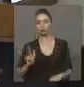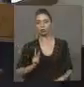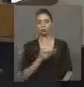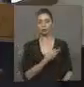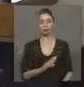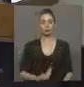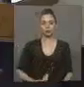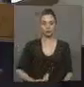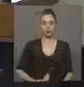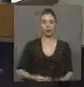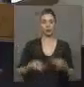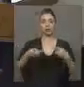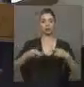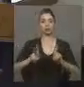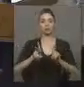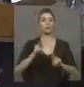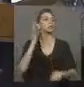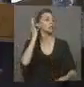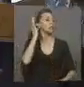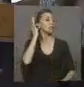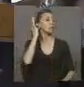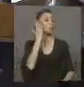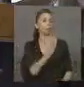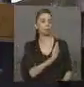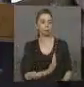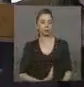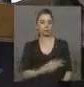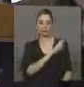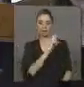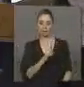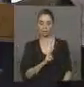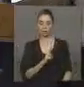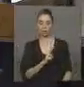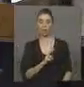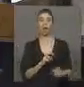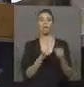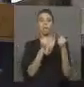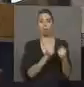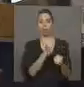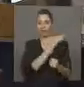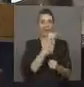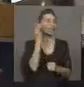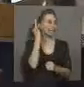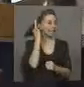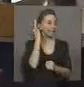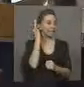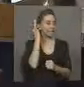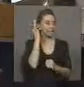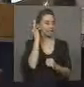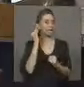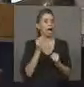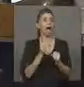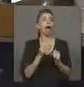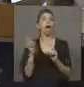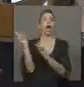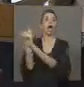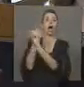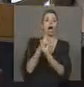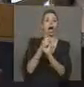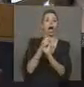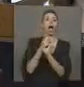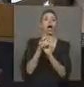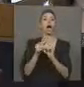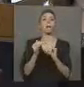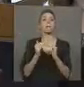presidente, se autoriza a la Presidenta de la República para incrementar la deuda pública en alrededor